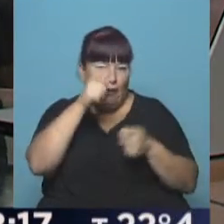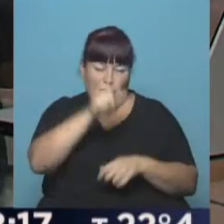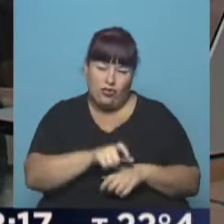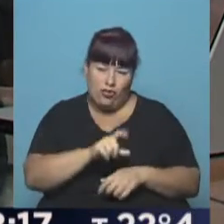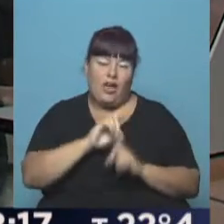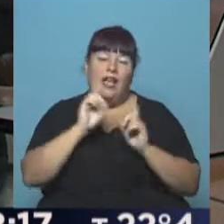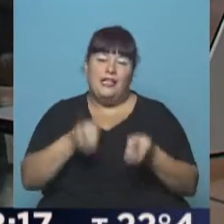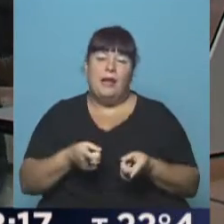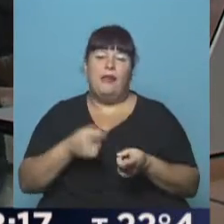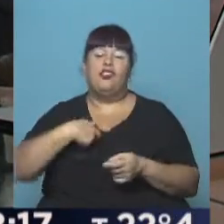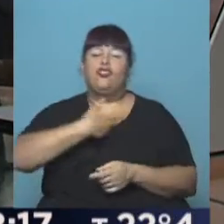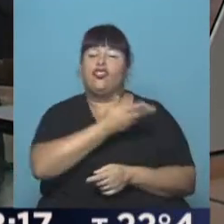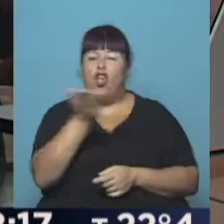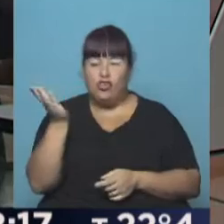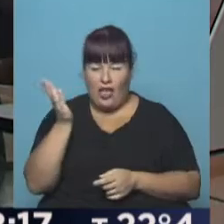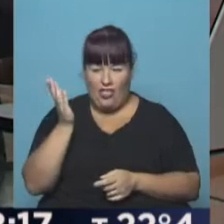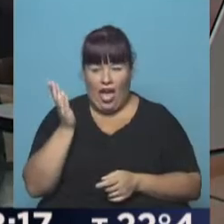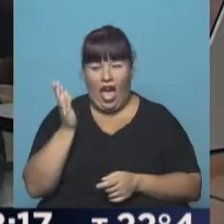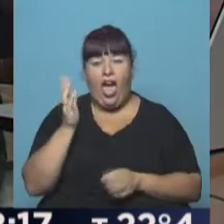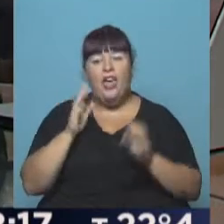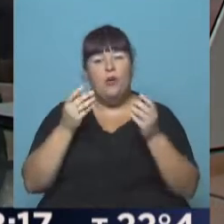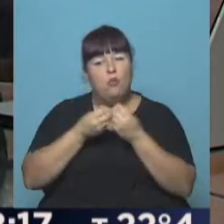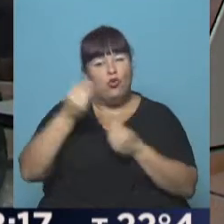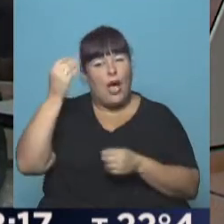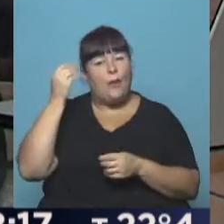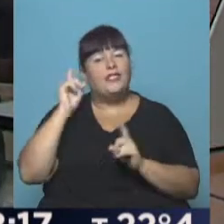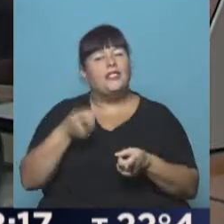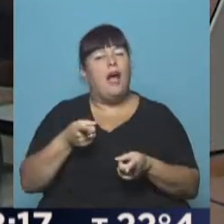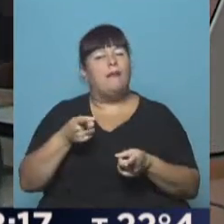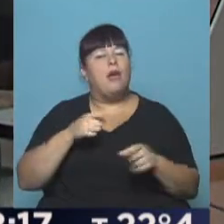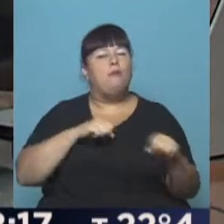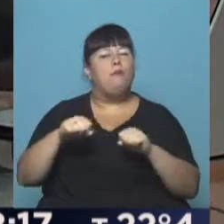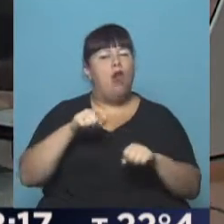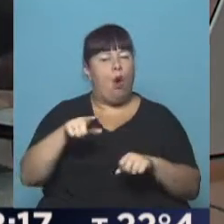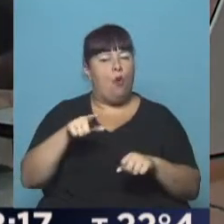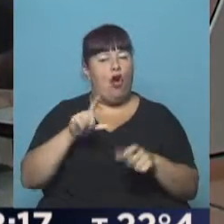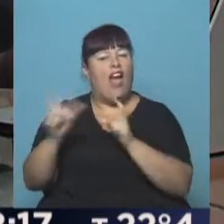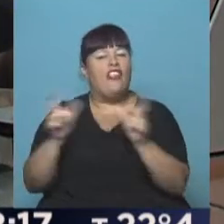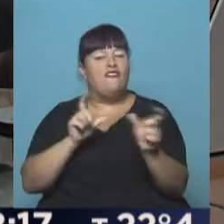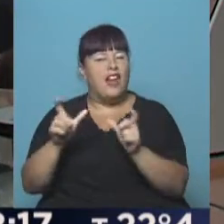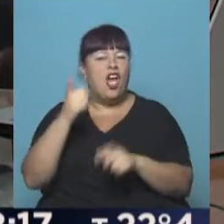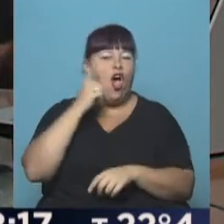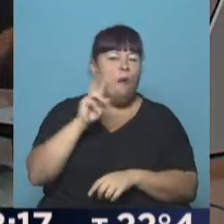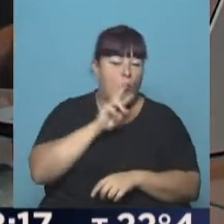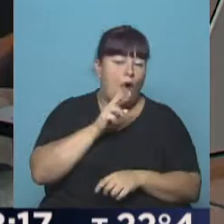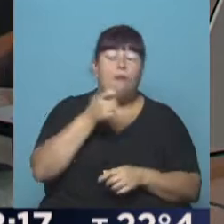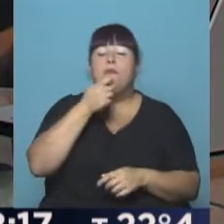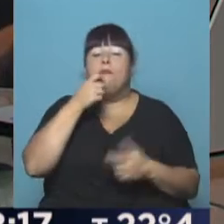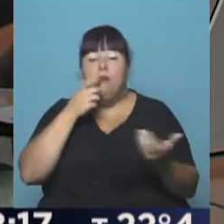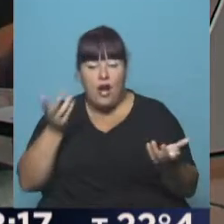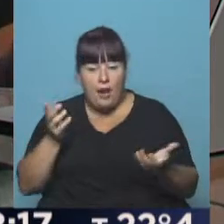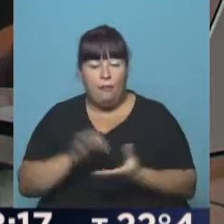persona. La sociedad, en muchos casos, invita a esa brecha que hay entre hombres y mujeres cuando, por